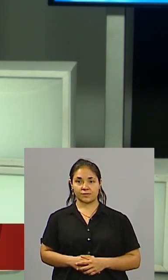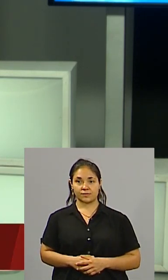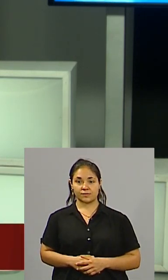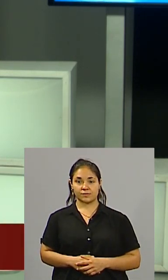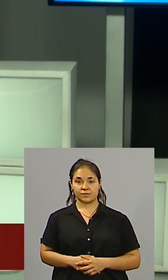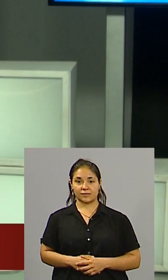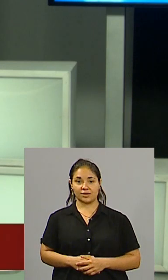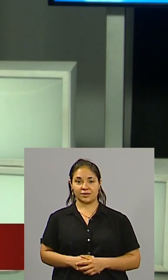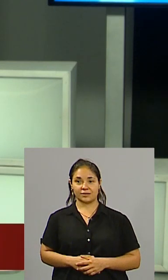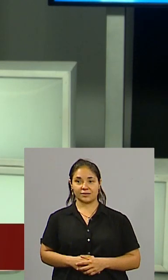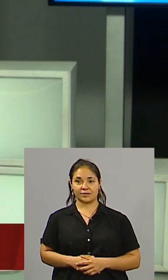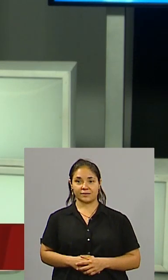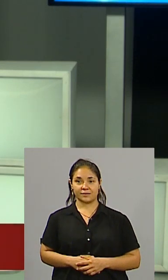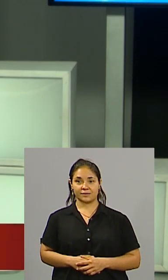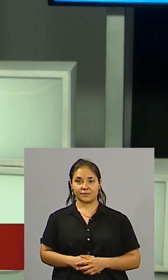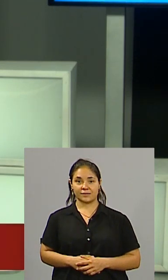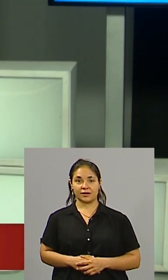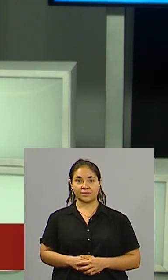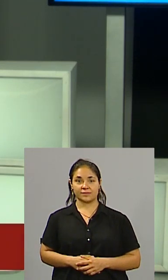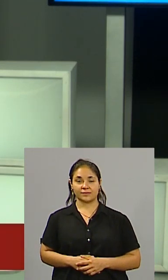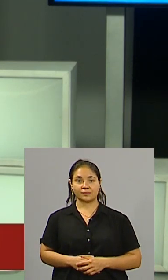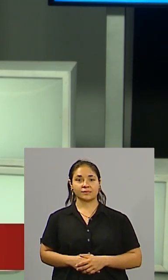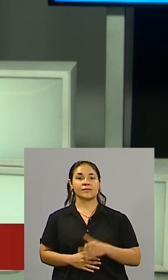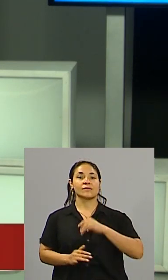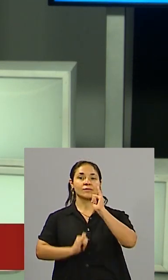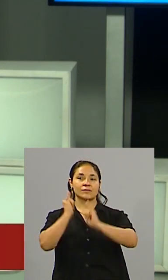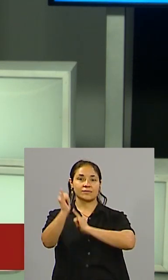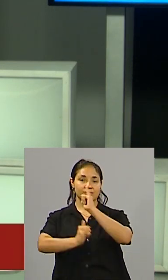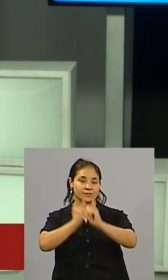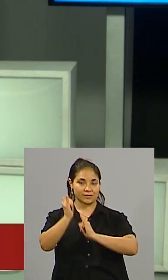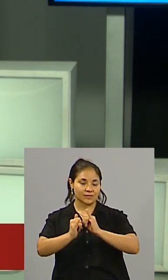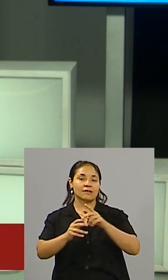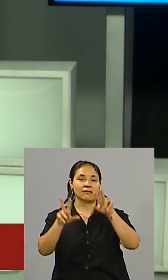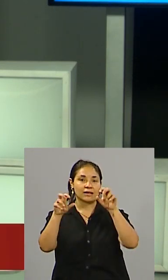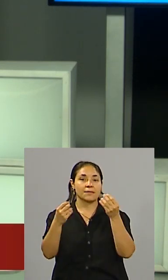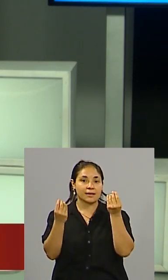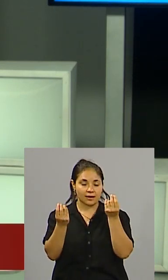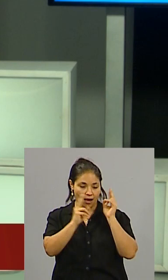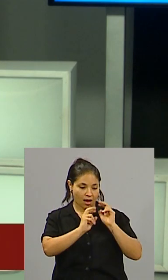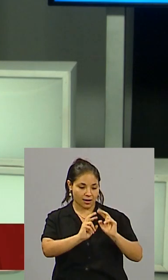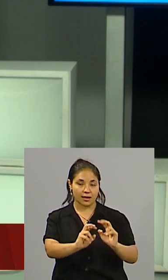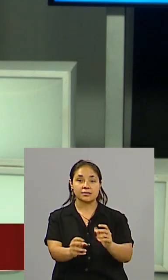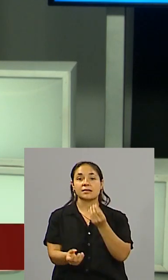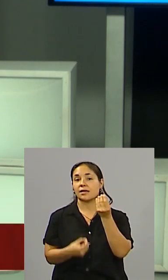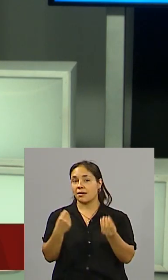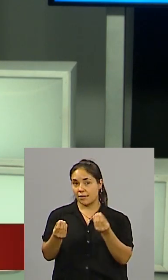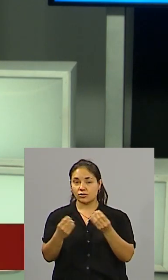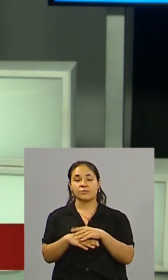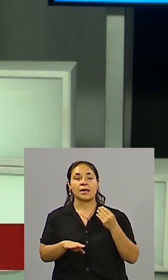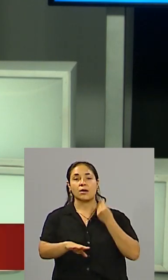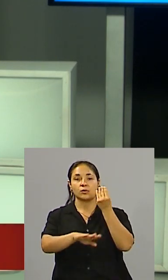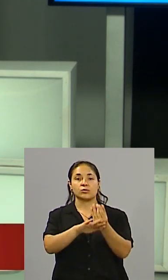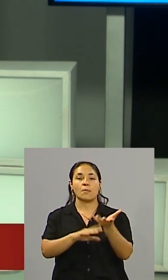www.unidiversidad.com.ar para volver a ver el programa. Bueno, lo decíamos cuando comenzábamos, íbamos a meternos en el análisis de lo que fue la asunción